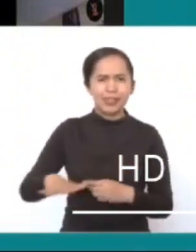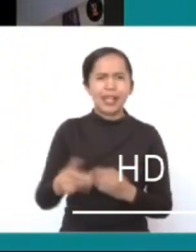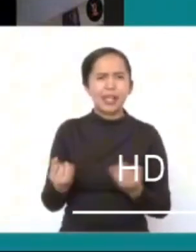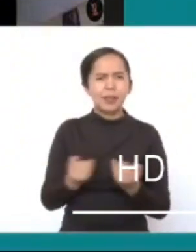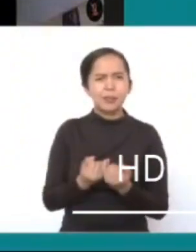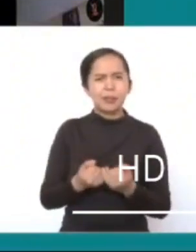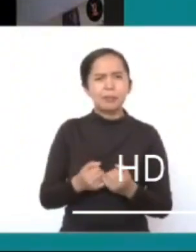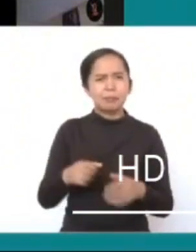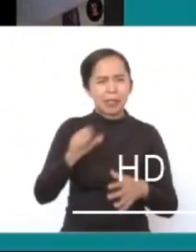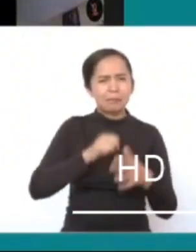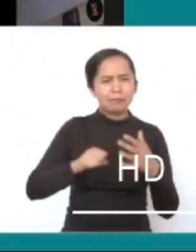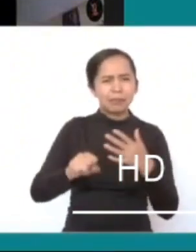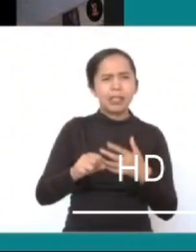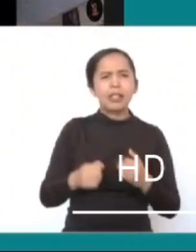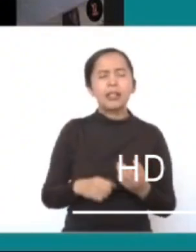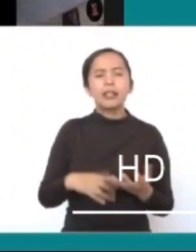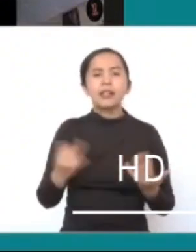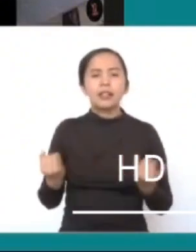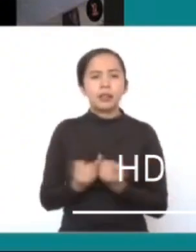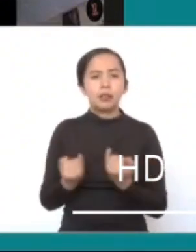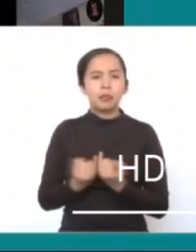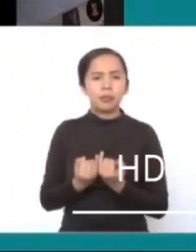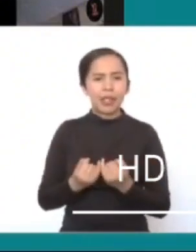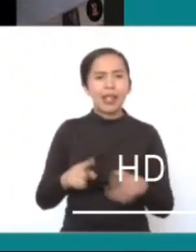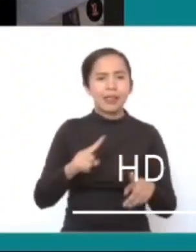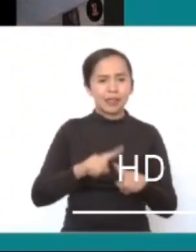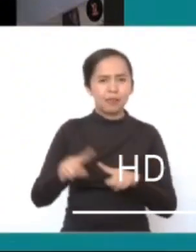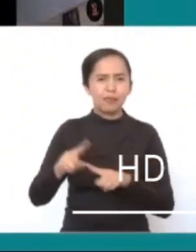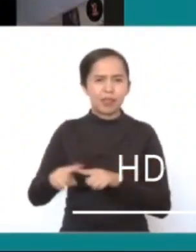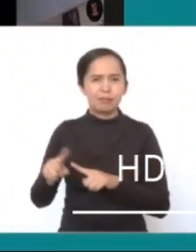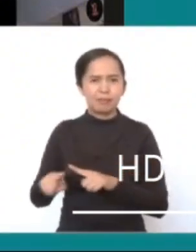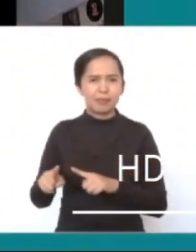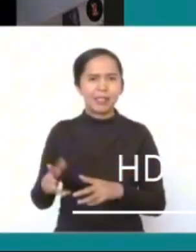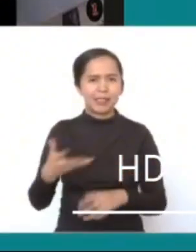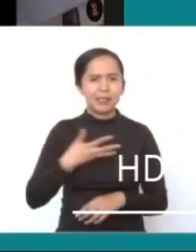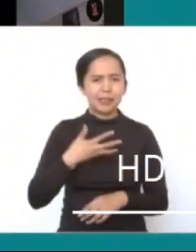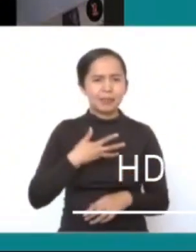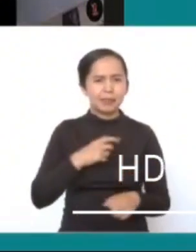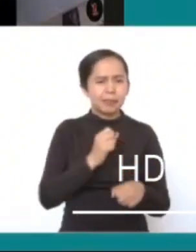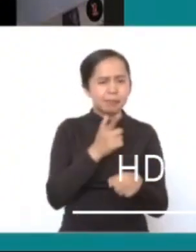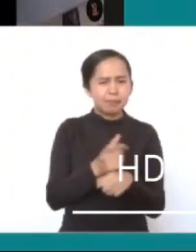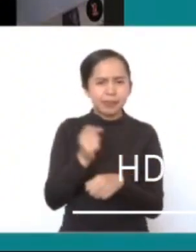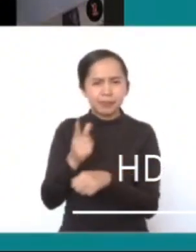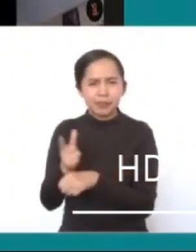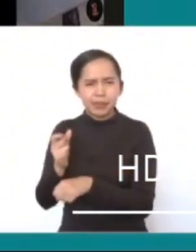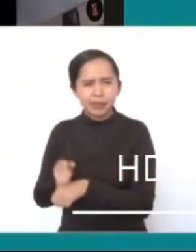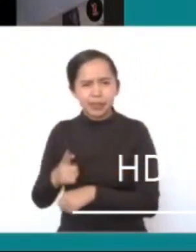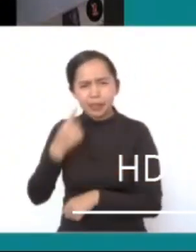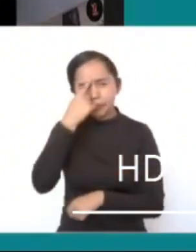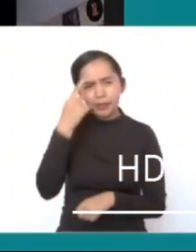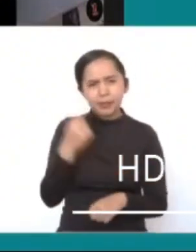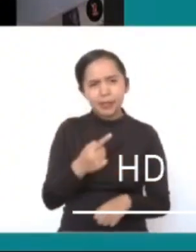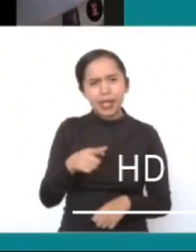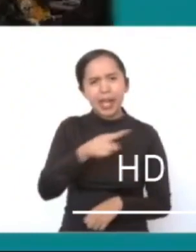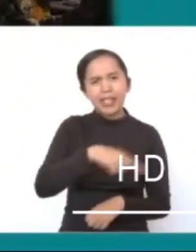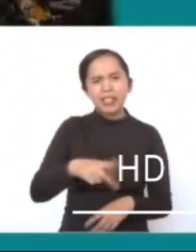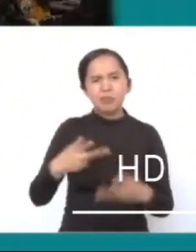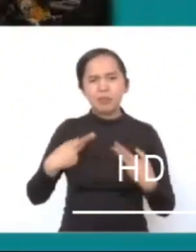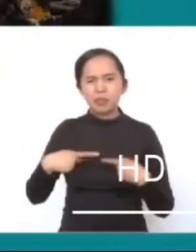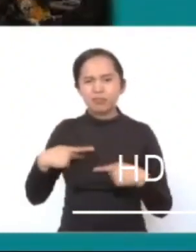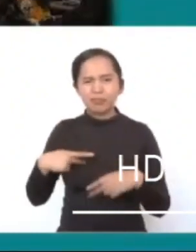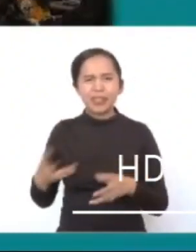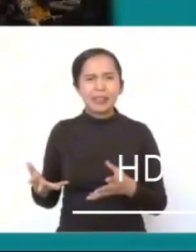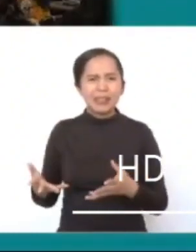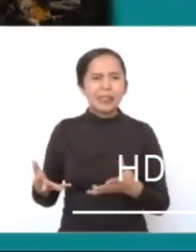que se está llevando a cabo a través de los talleres para la detección y canalización de víctimas de trata de personas.